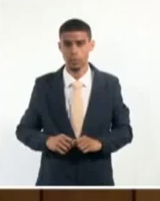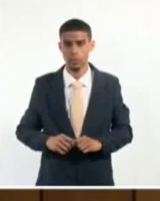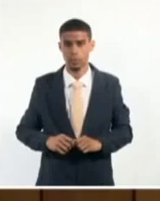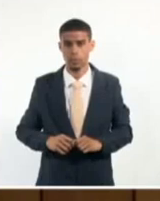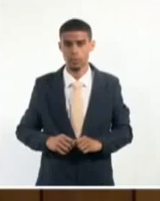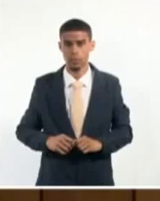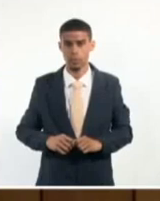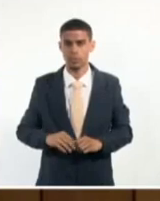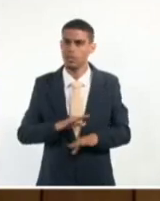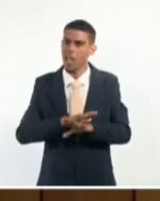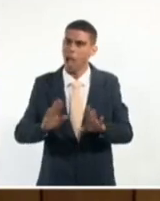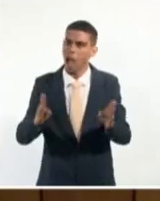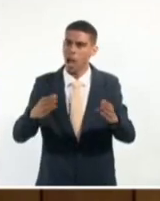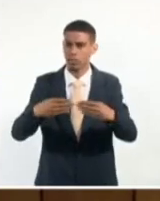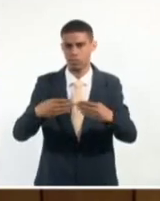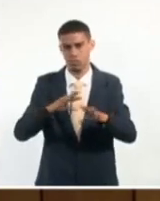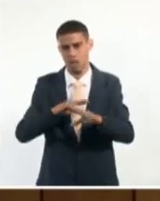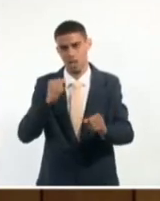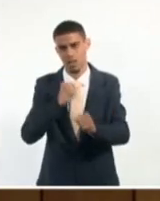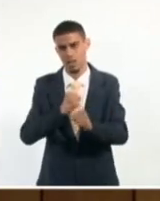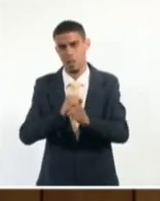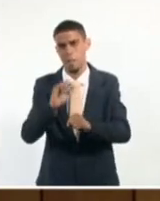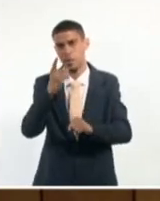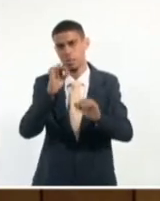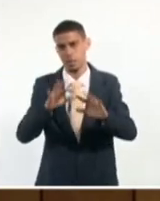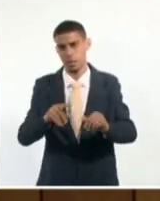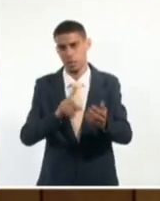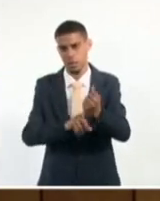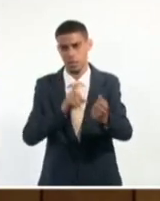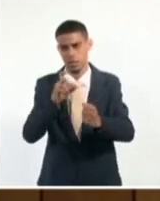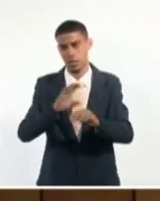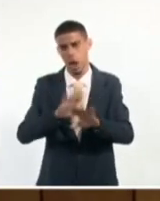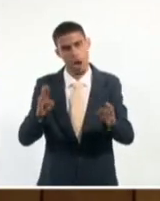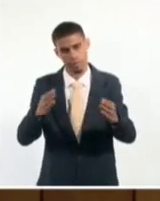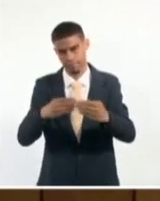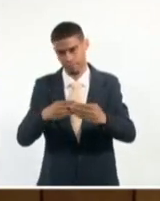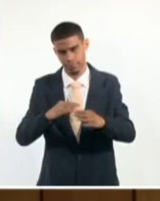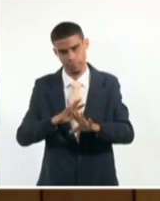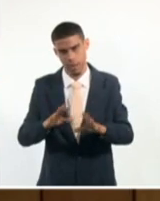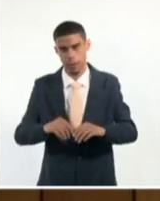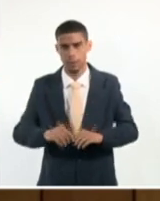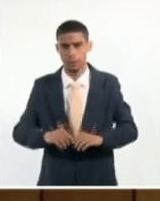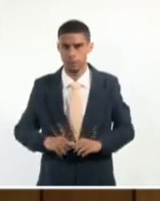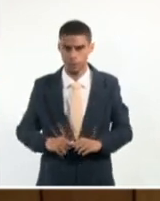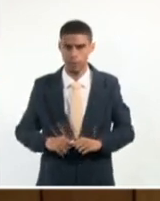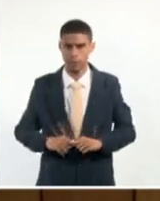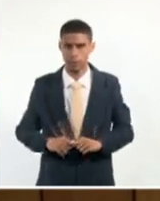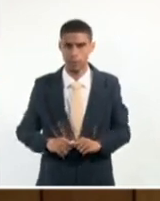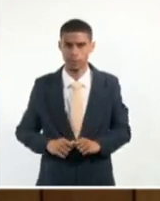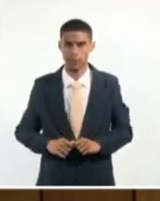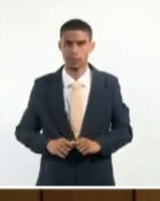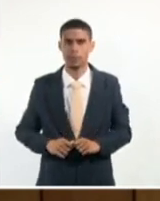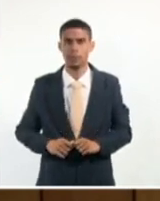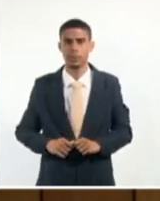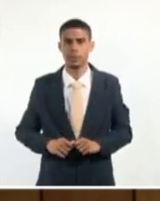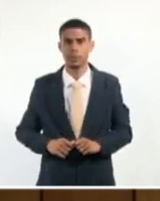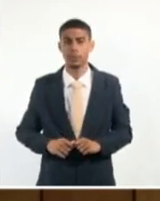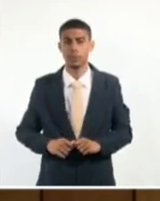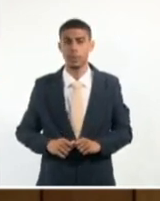tarea como primer secretario del Comité Central del Partido Comunista de Cuba con